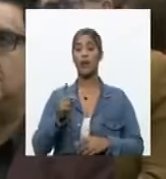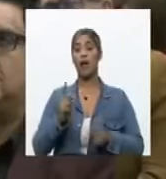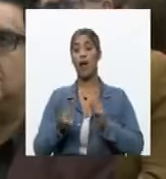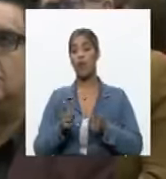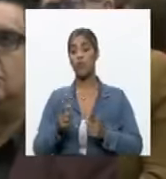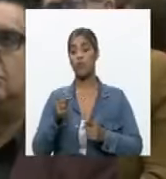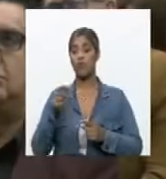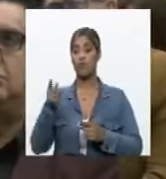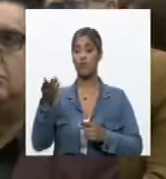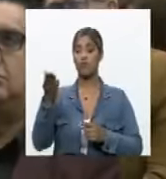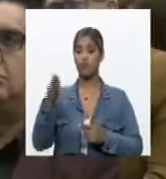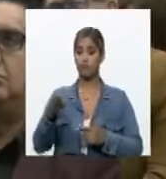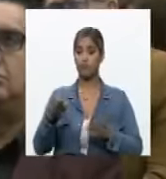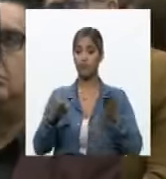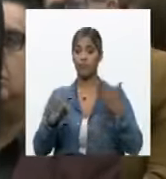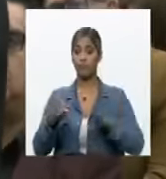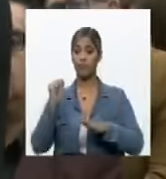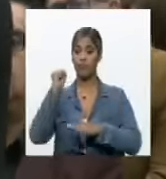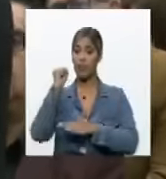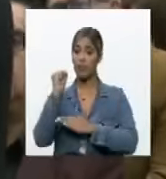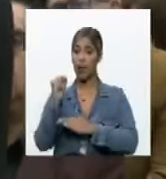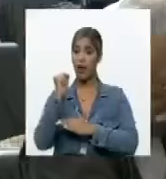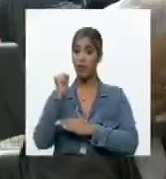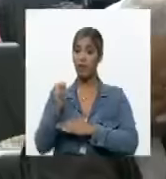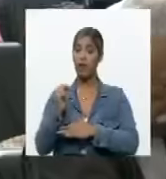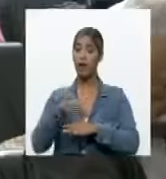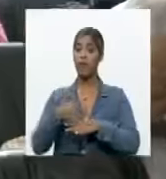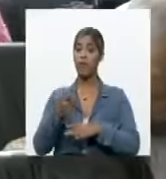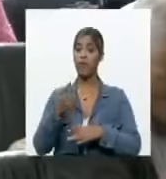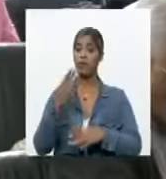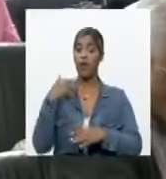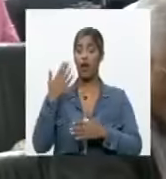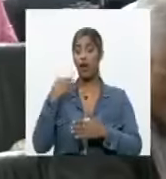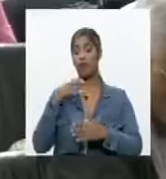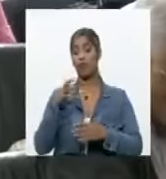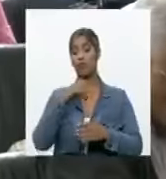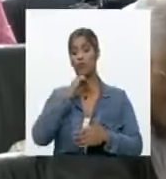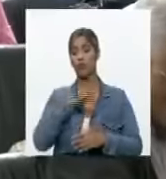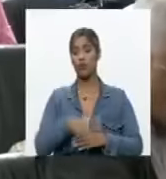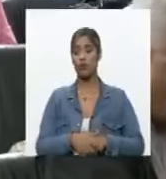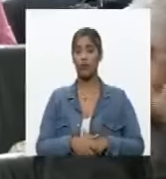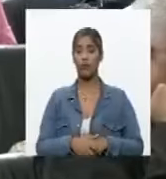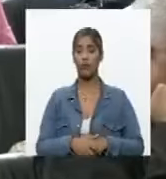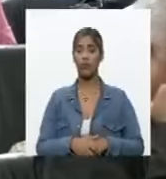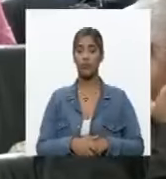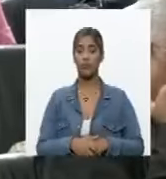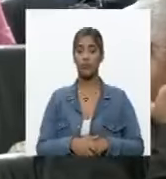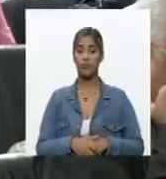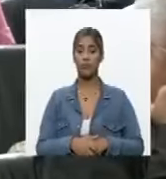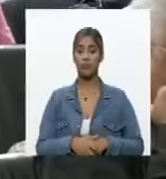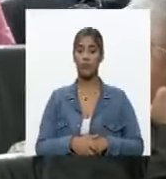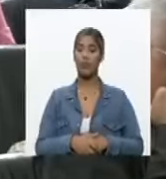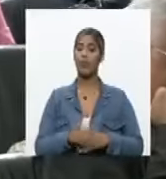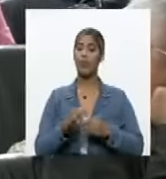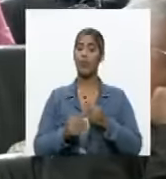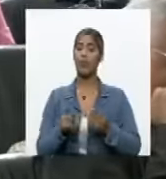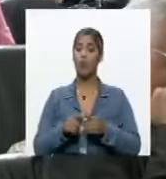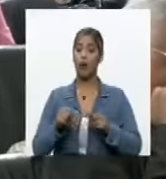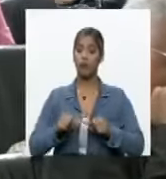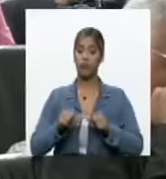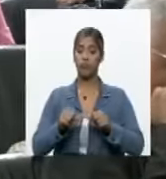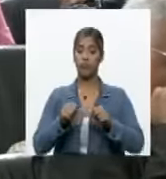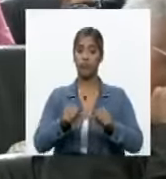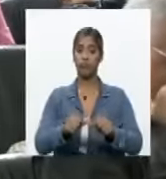contaban estos asesinos de la Cuarta República en esta práctica, que es la continuación